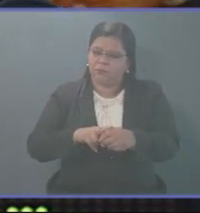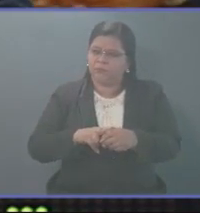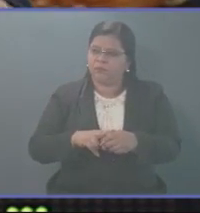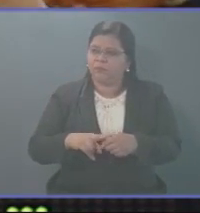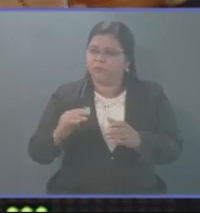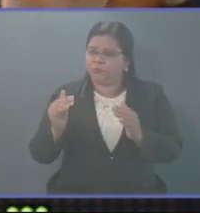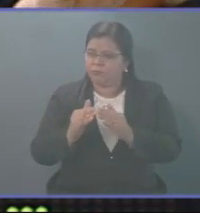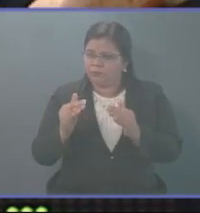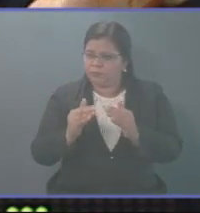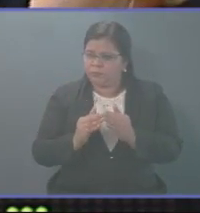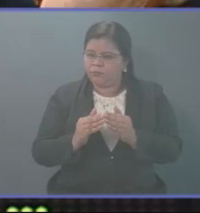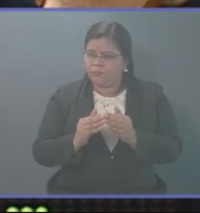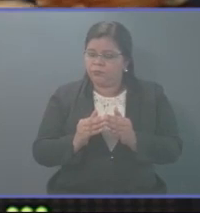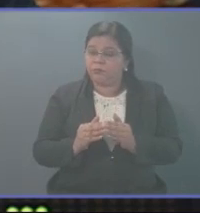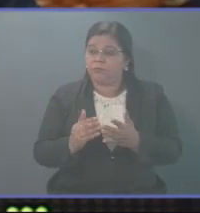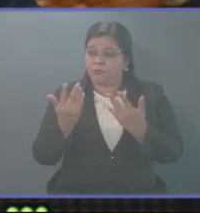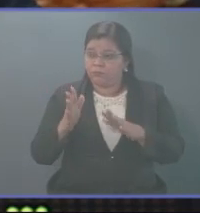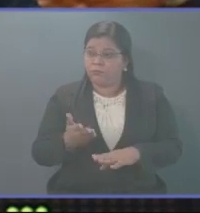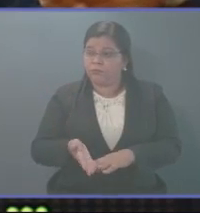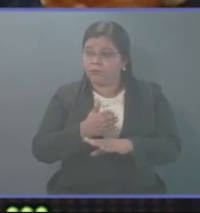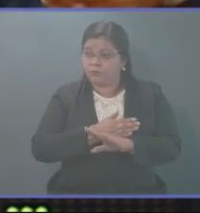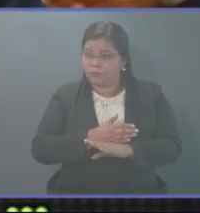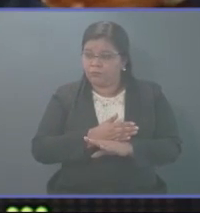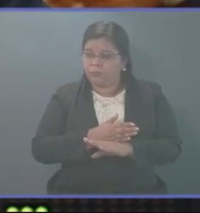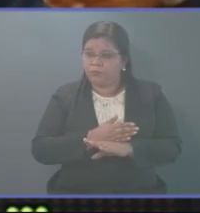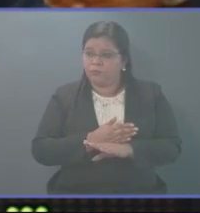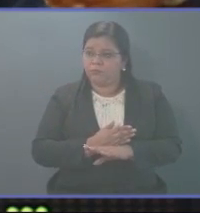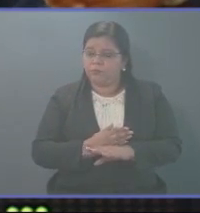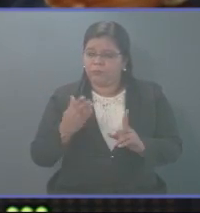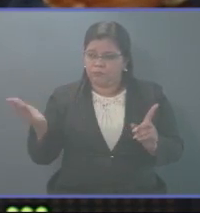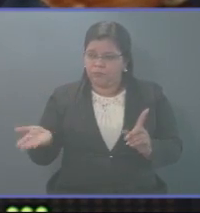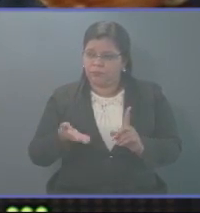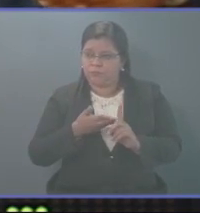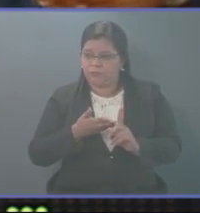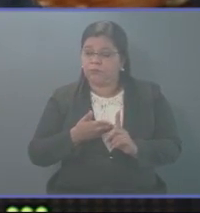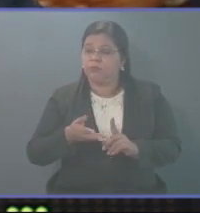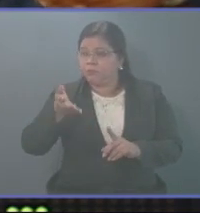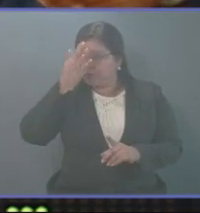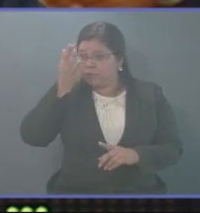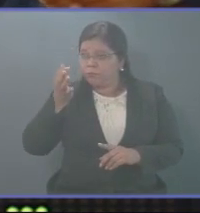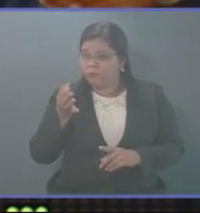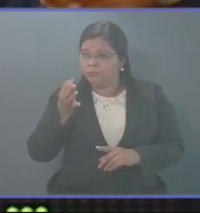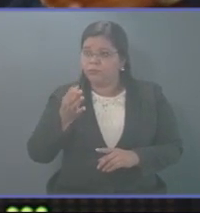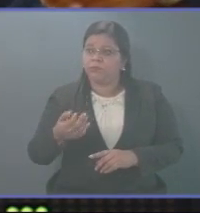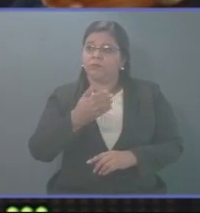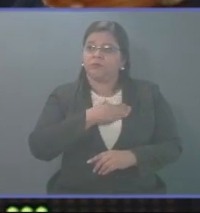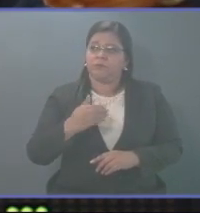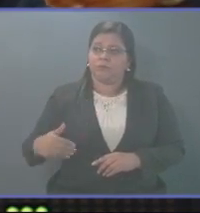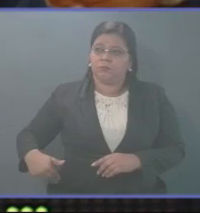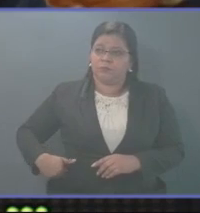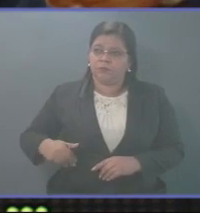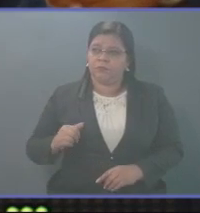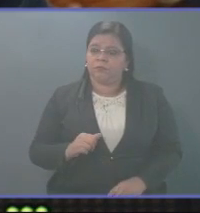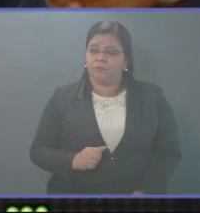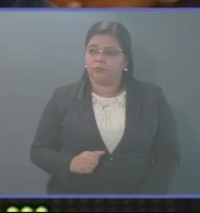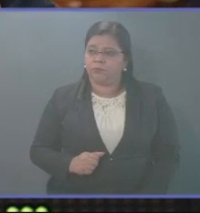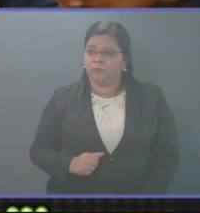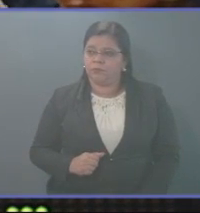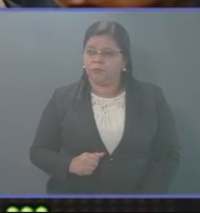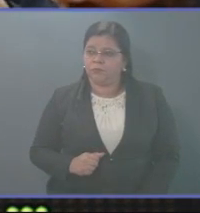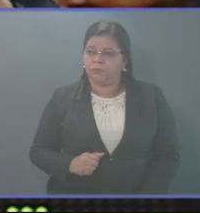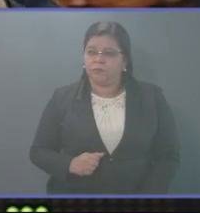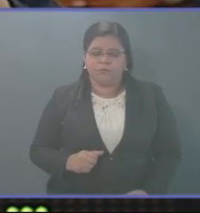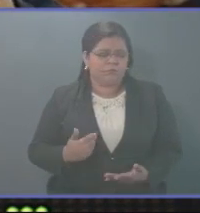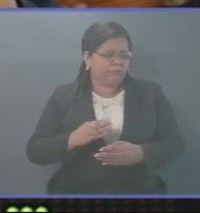respeto también, cuando ya usted ha dado la palabra. Yo creo que lo que está ocurriendo, señor presidente,